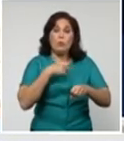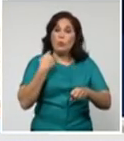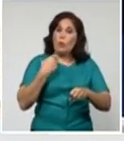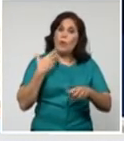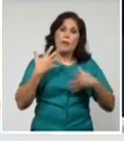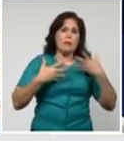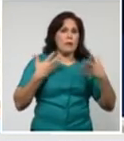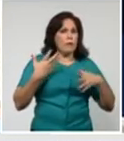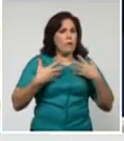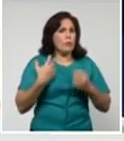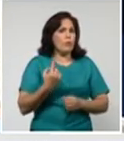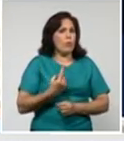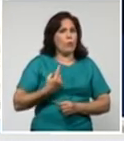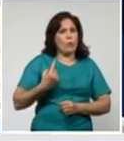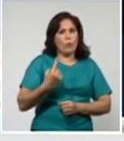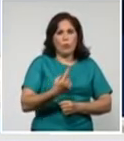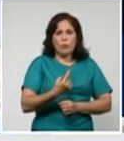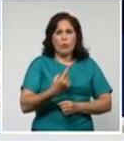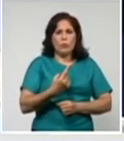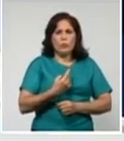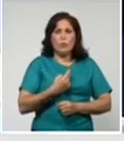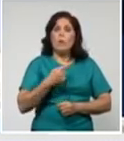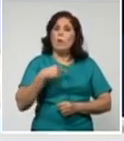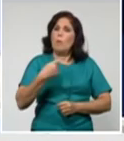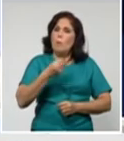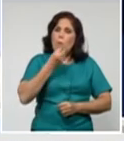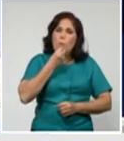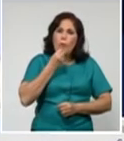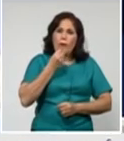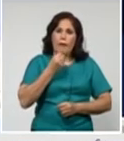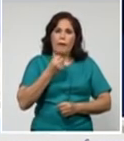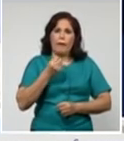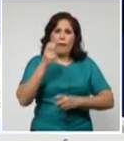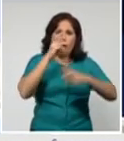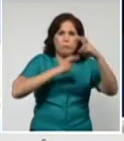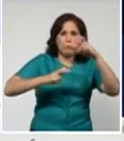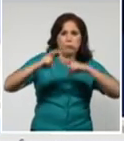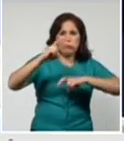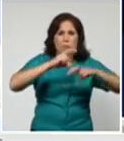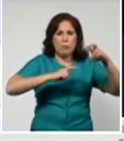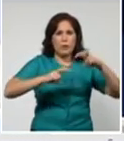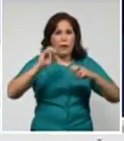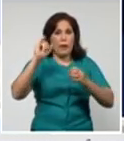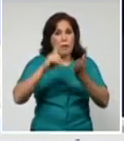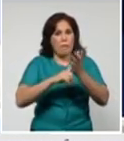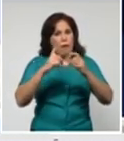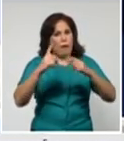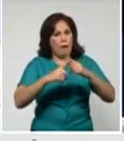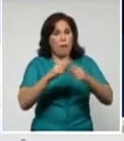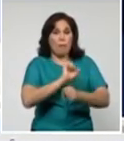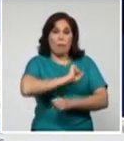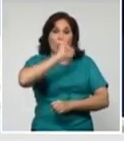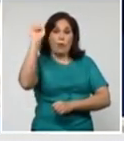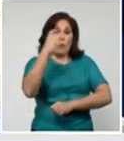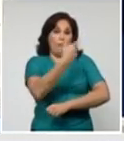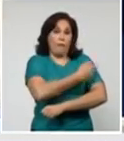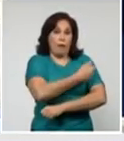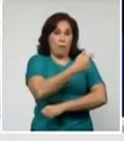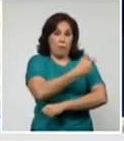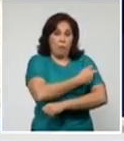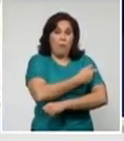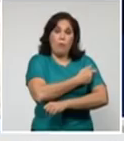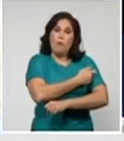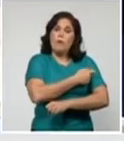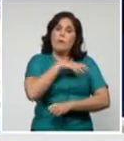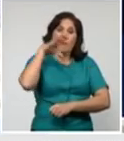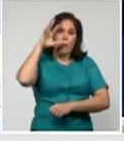días todo lo que está haciendo el Instituto Finlay para tener nuestra vacuna. Se ven también